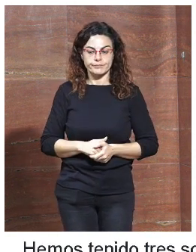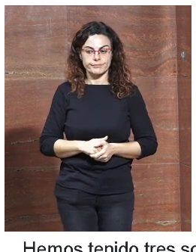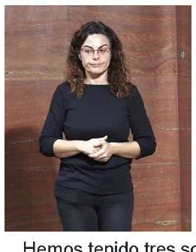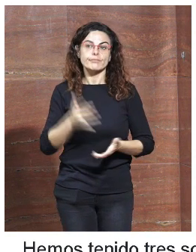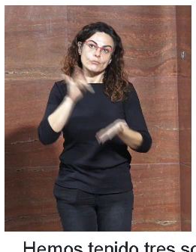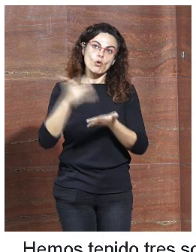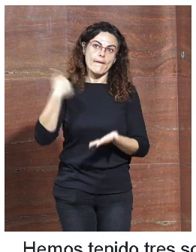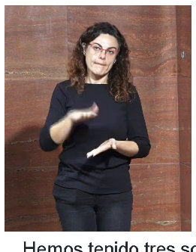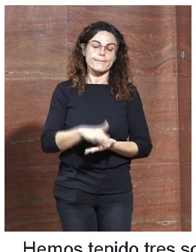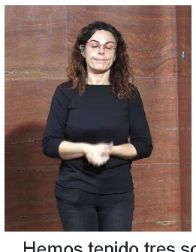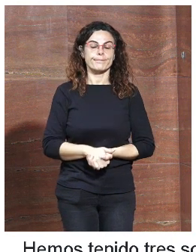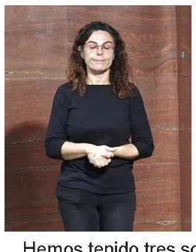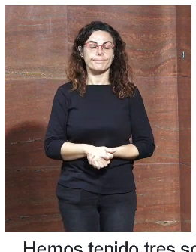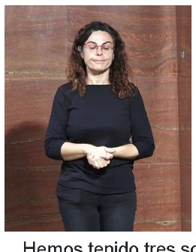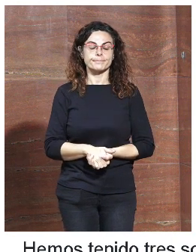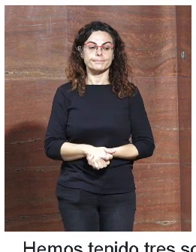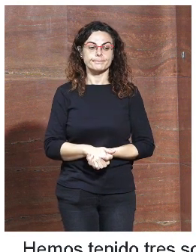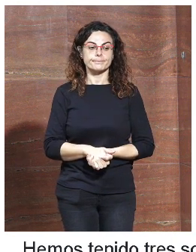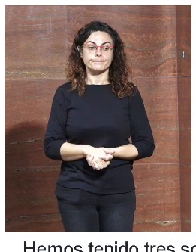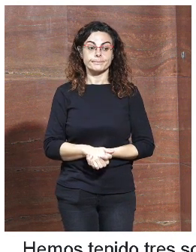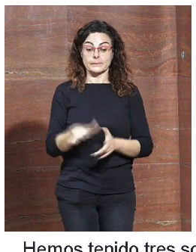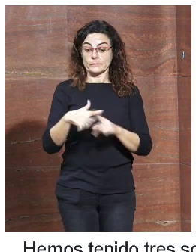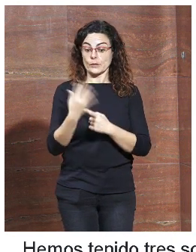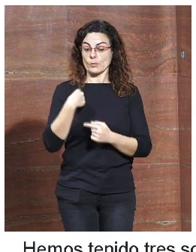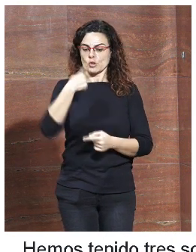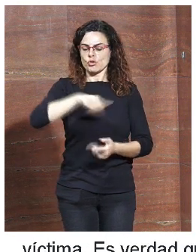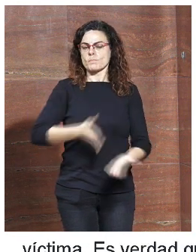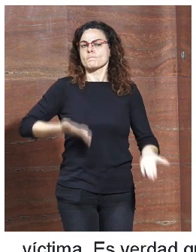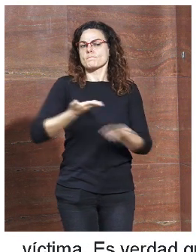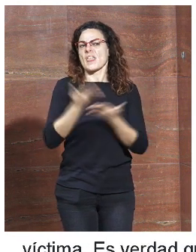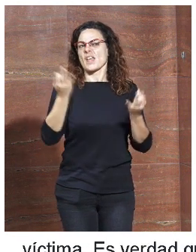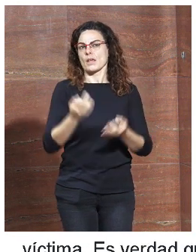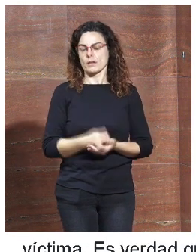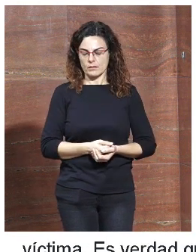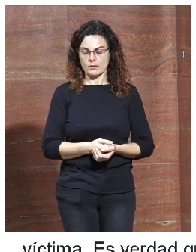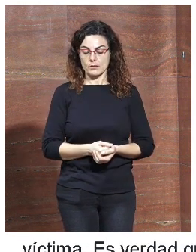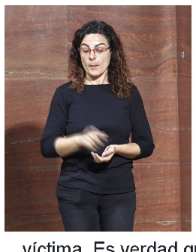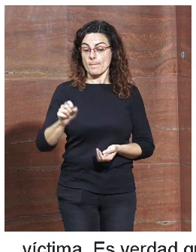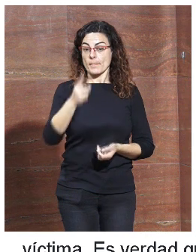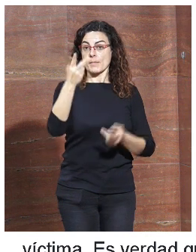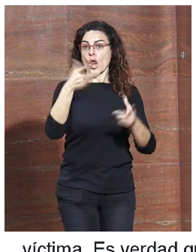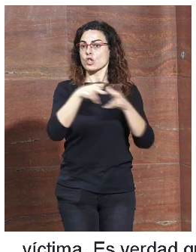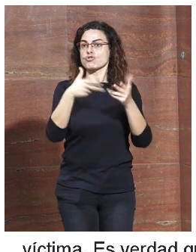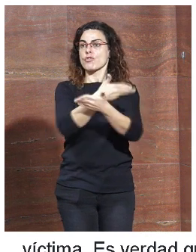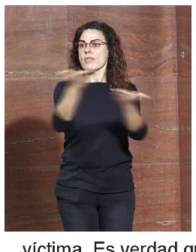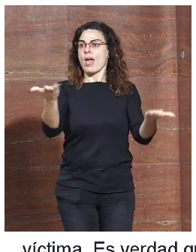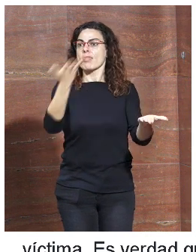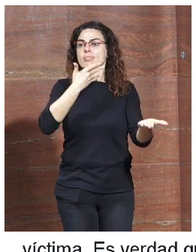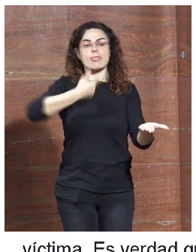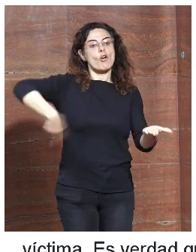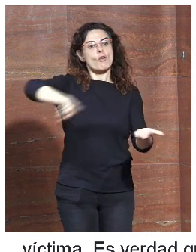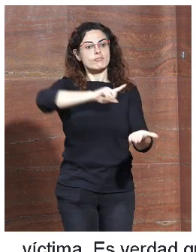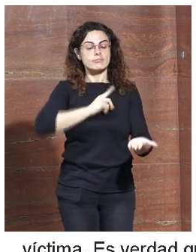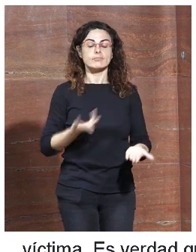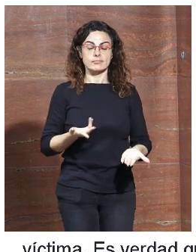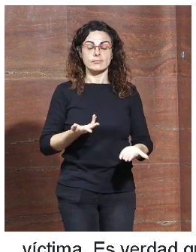nos ha pasado. Vale, ante toda esta situación, ¿qué pedimos? Lo primero, conocimiento social. Yo siempre diré que